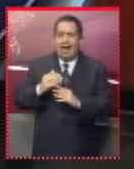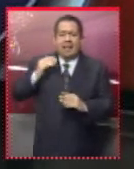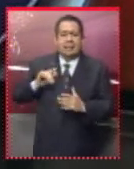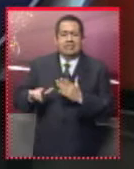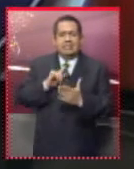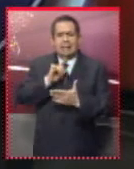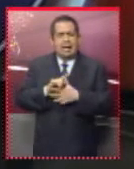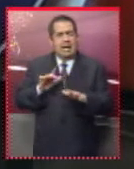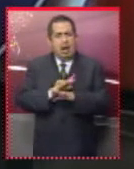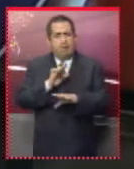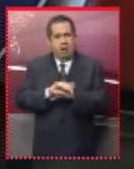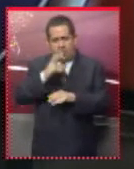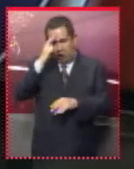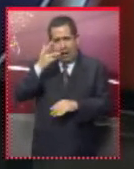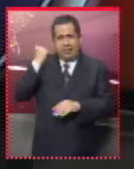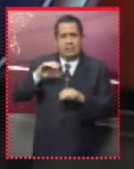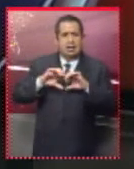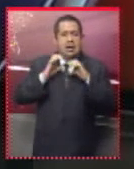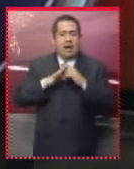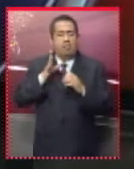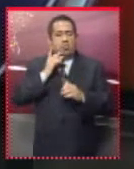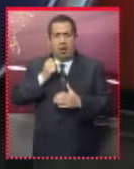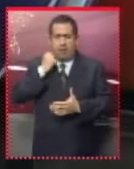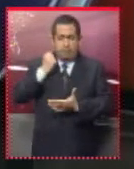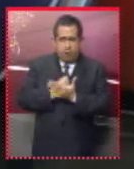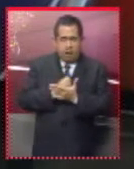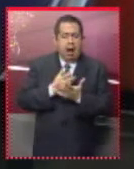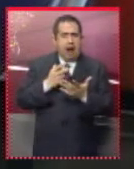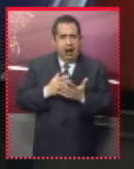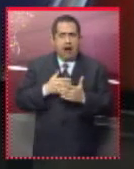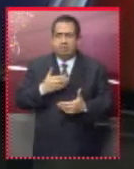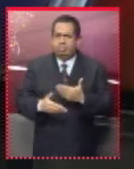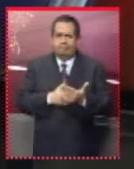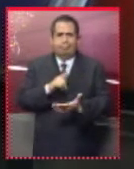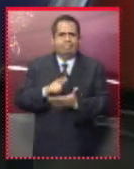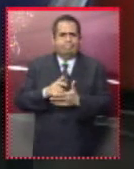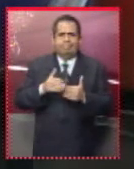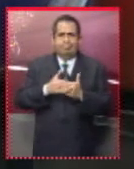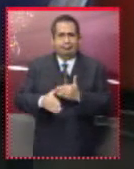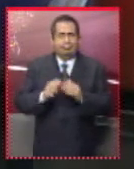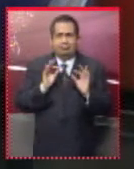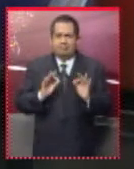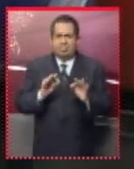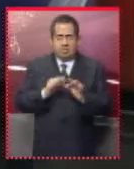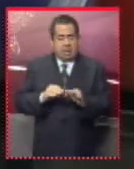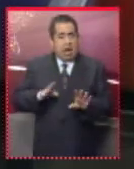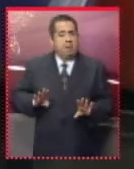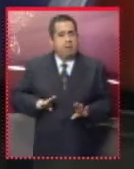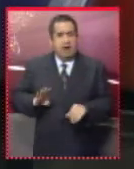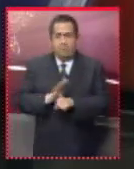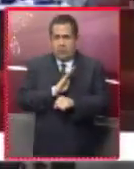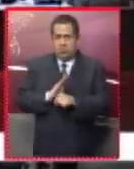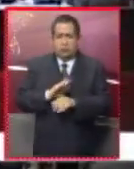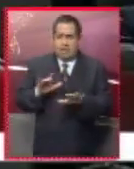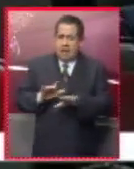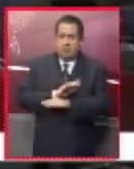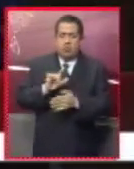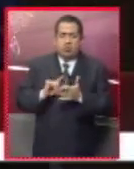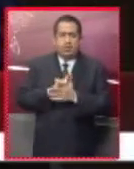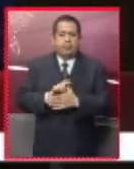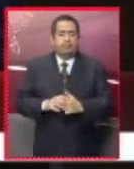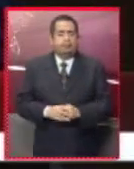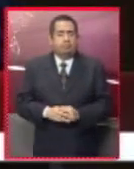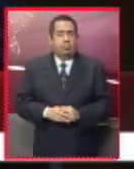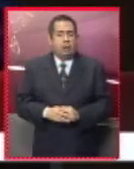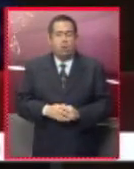estructurales avaladas por el Congreso de la Unión. En primera instancia se refirió a los beneficios que se están obteniendo con la reforma financiera. El